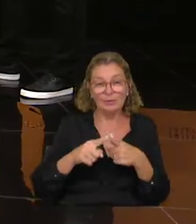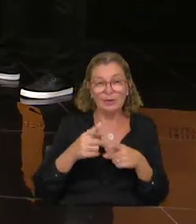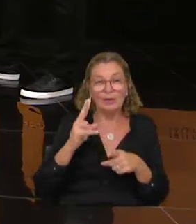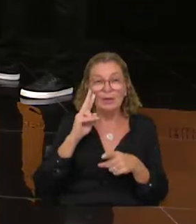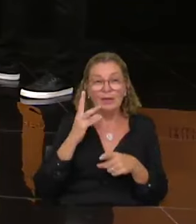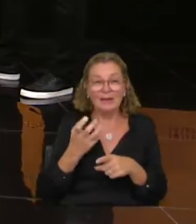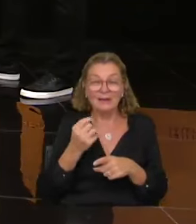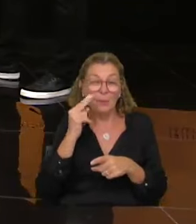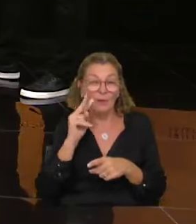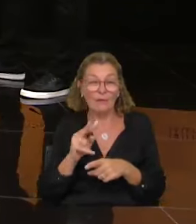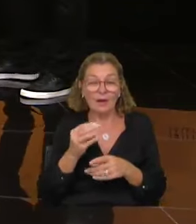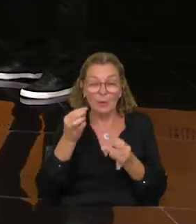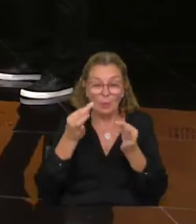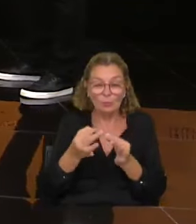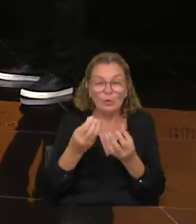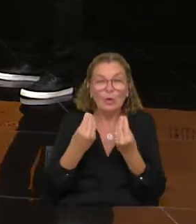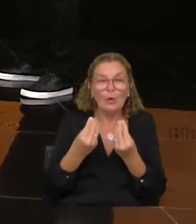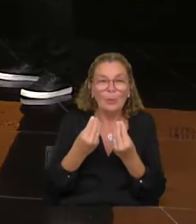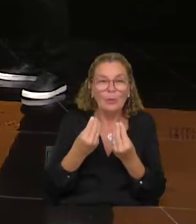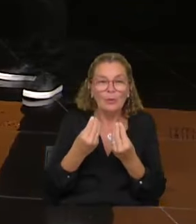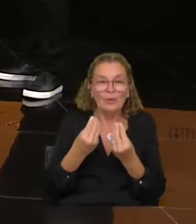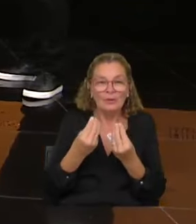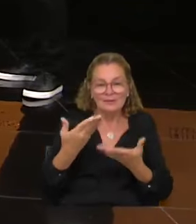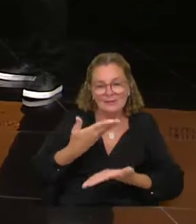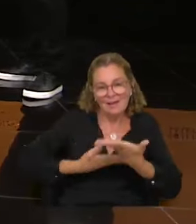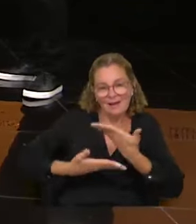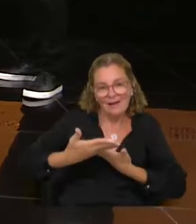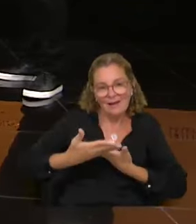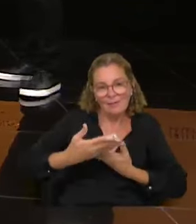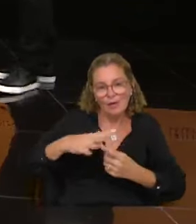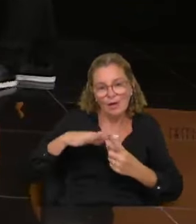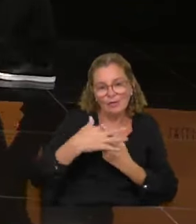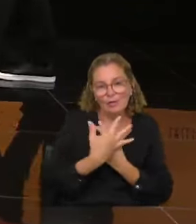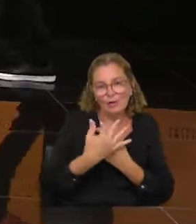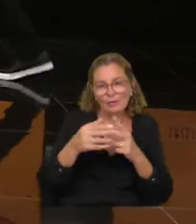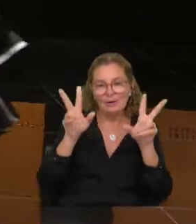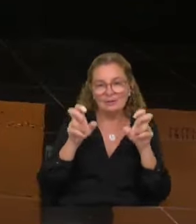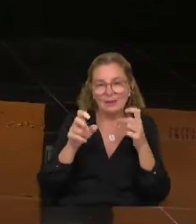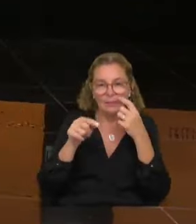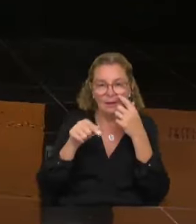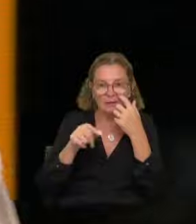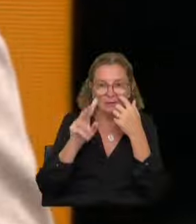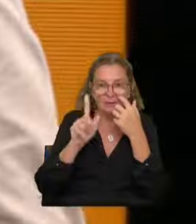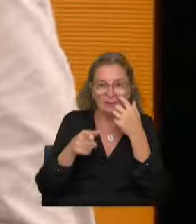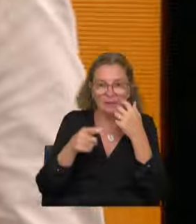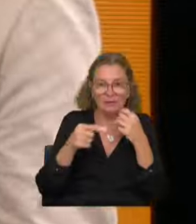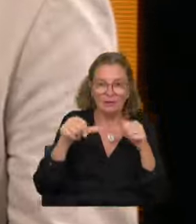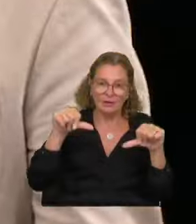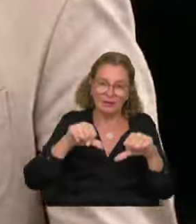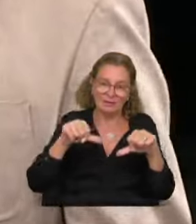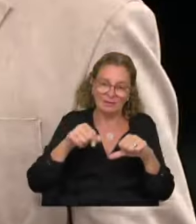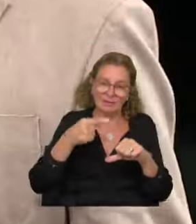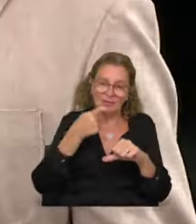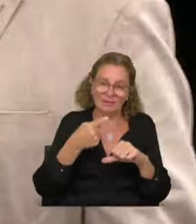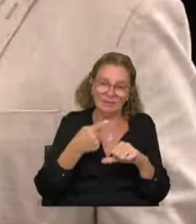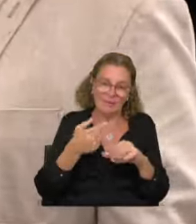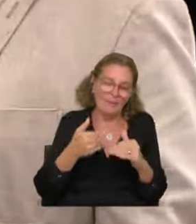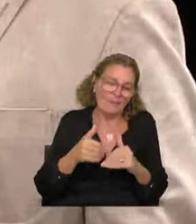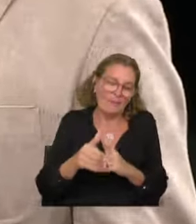ver justamente Cómo se da esa y los intercambios que hay en torno al tema no Y esto también de los comentarios negativos no que más